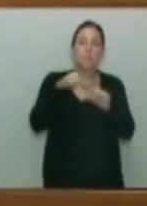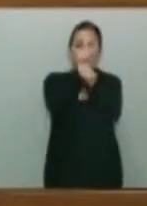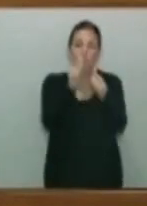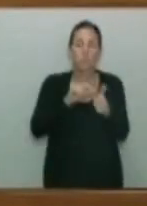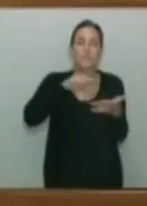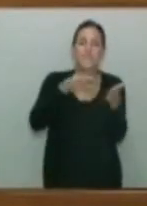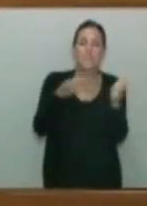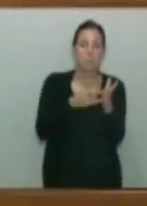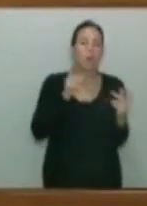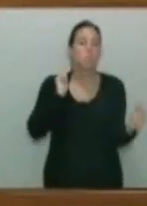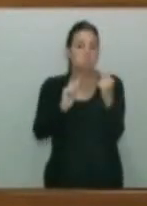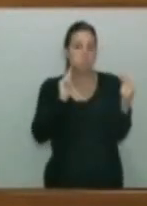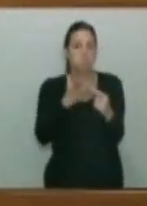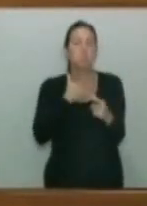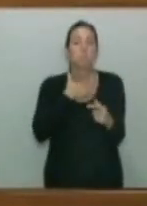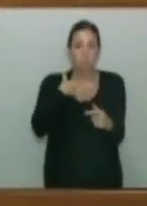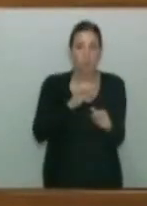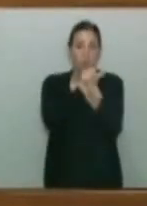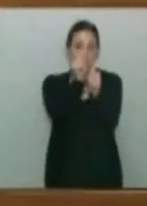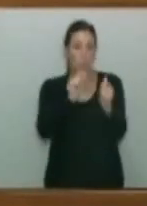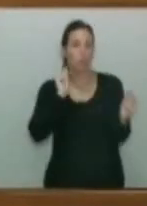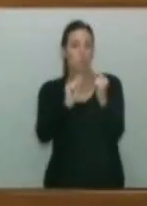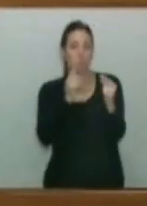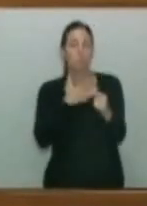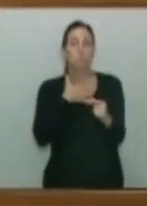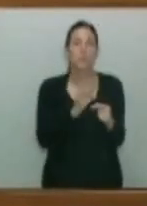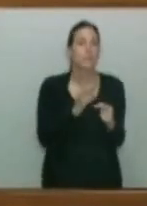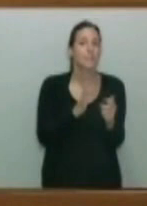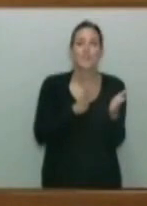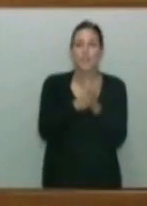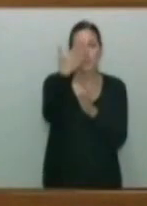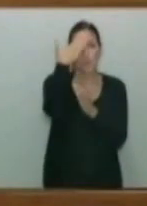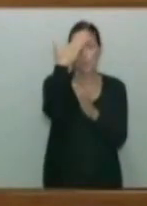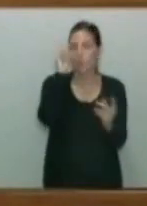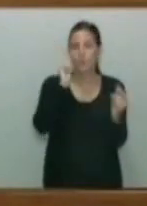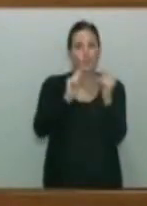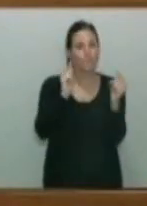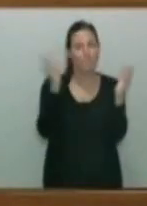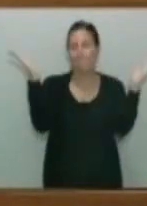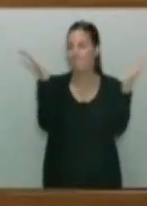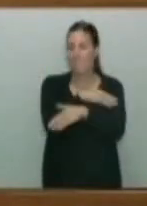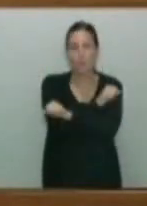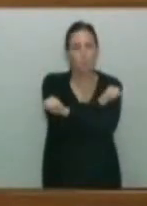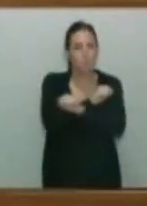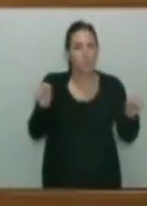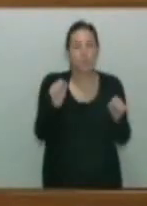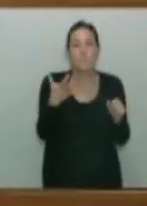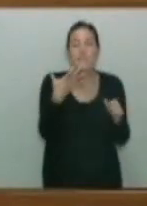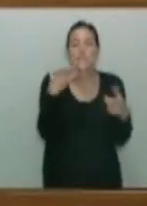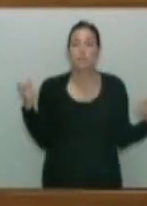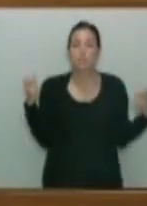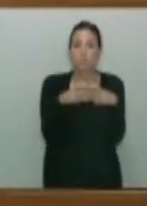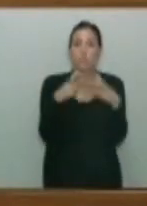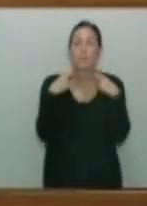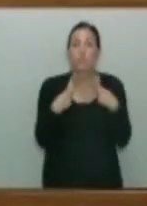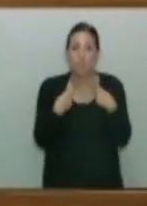es negociable, la fórmula es negociable, los principios son innegociables. Y, por lo tanto, si esa reducción afecta a